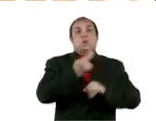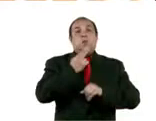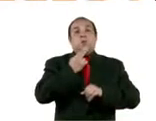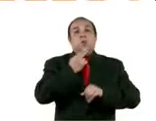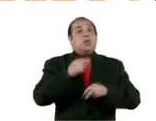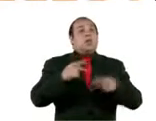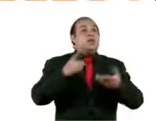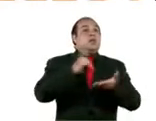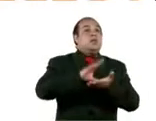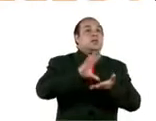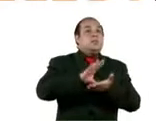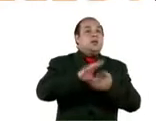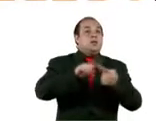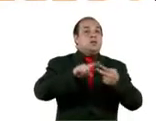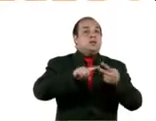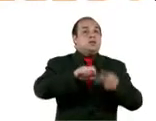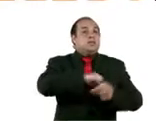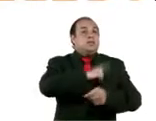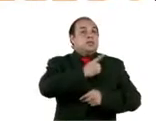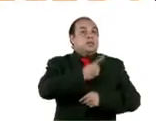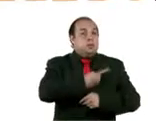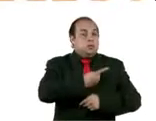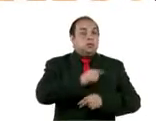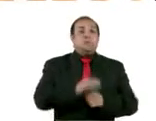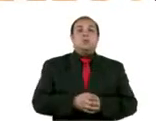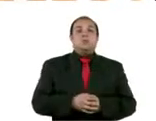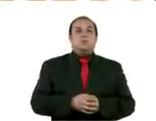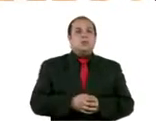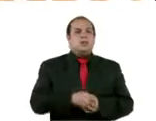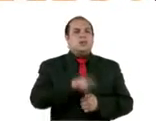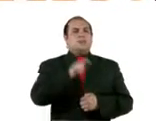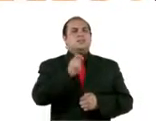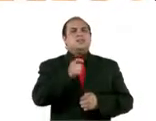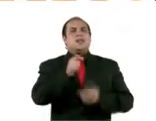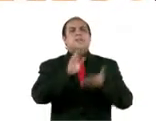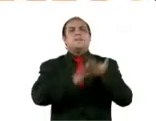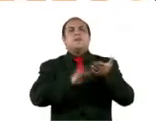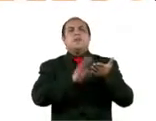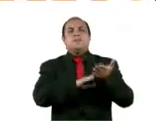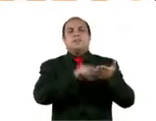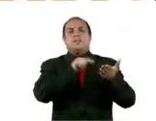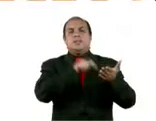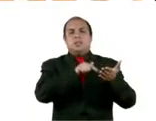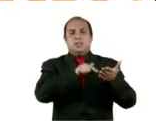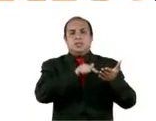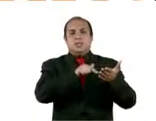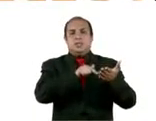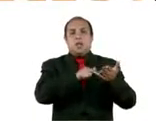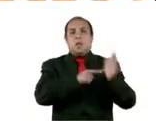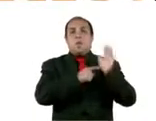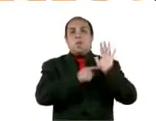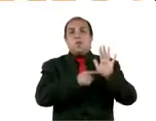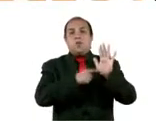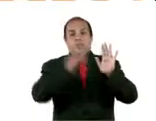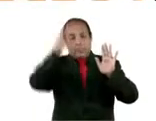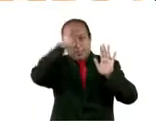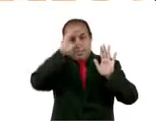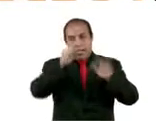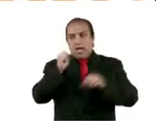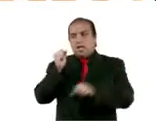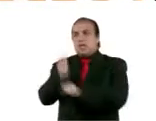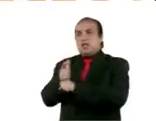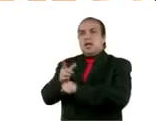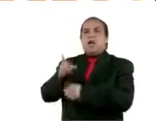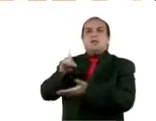discapacidad y de la salud, que es el documento que nos permite la base científica para identificar las